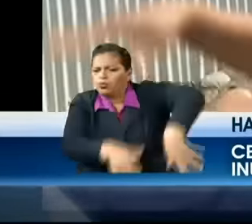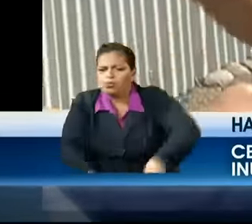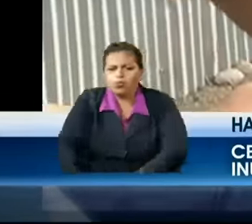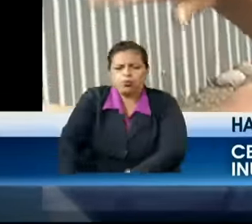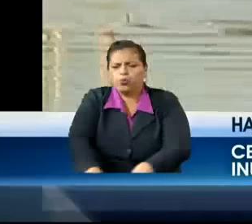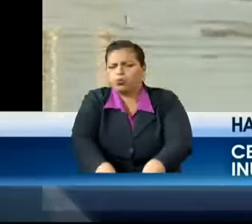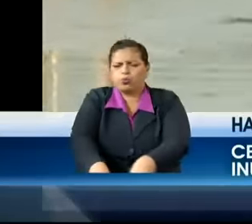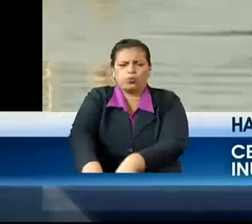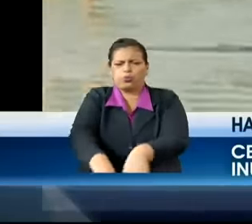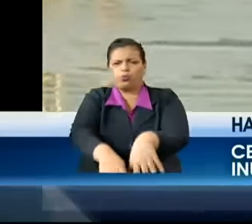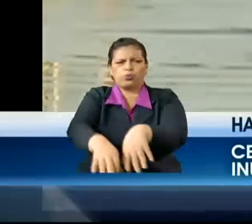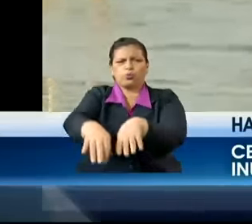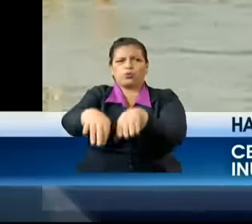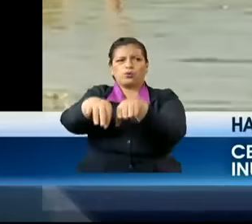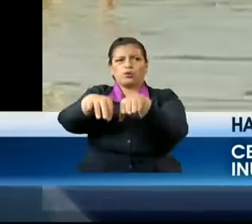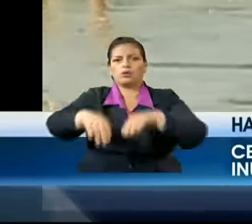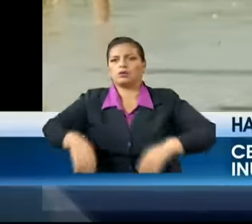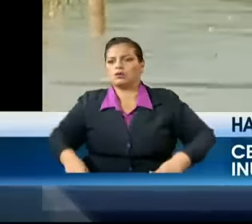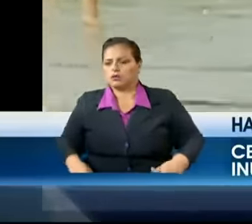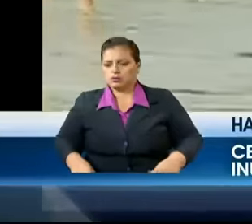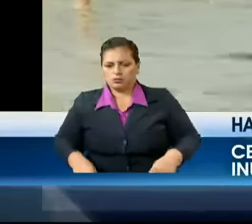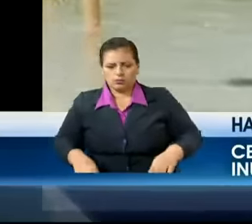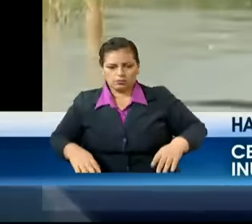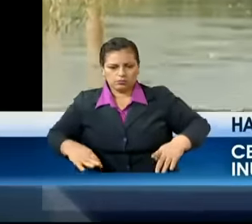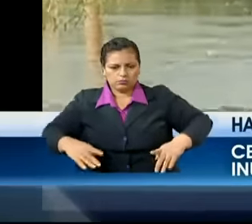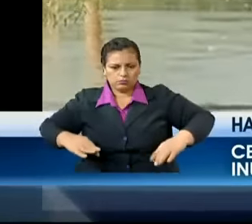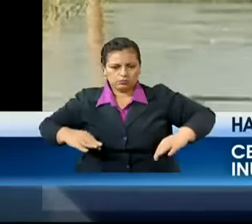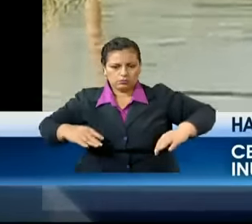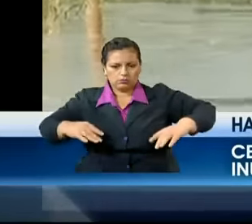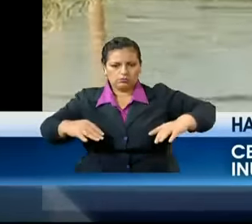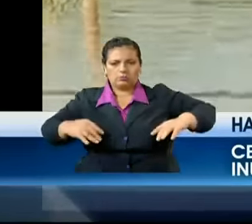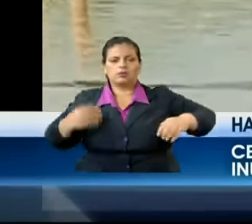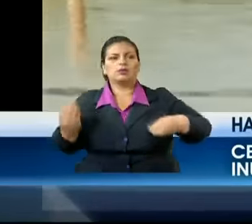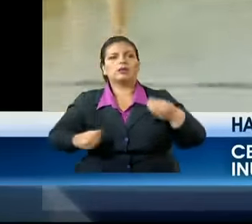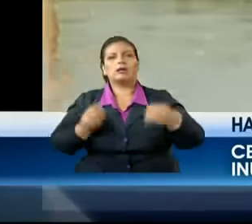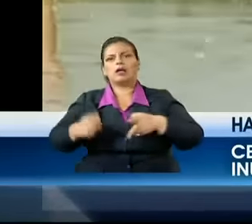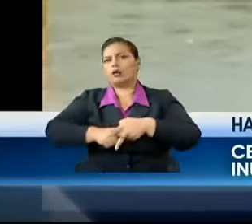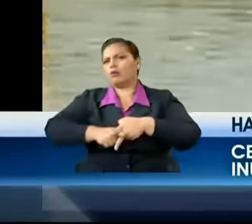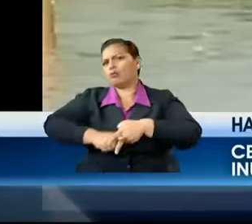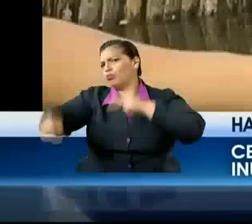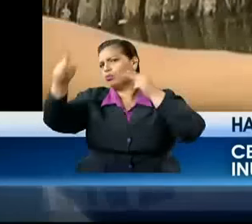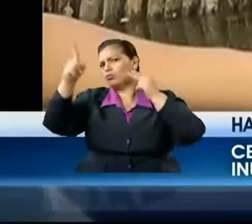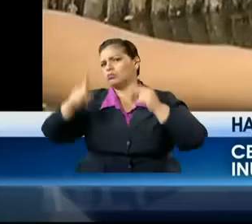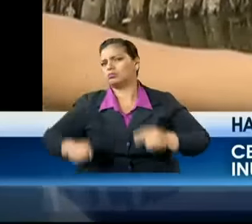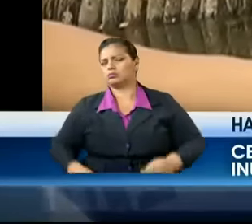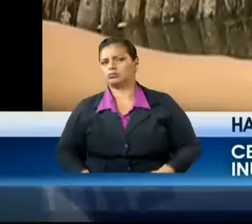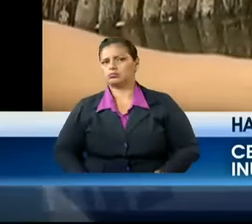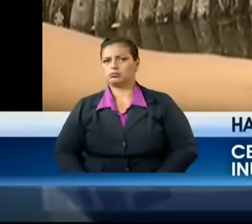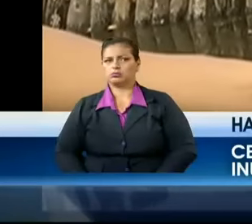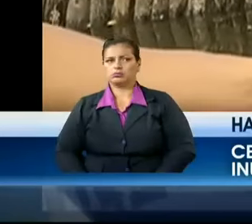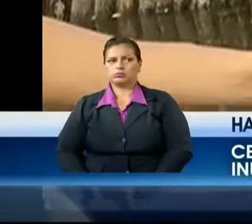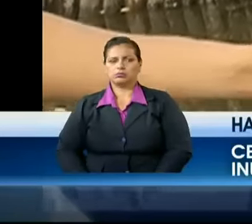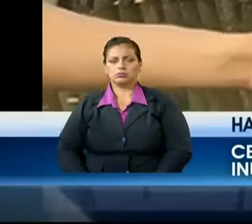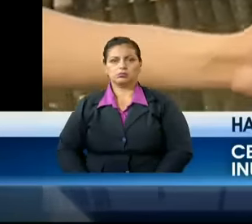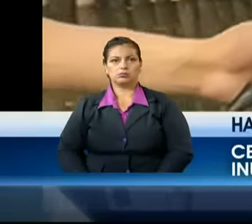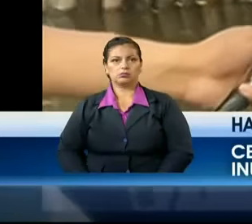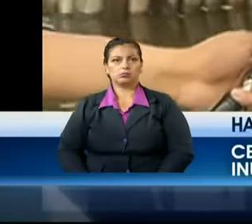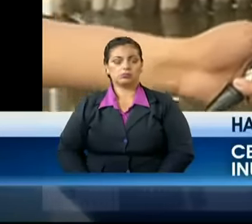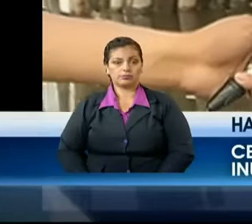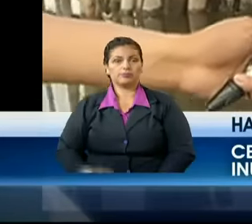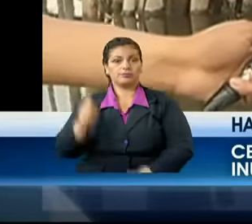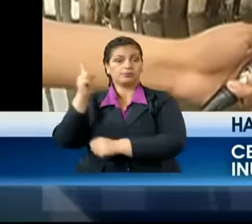fue alzándose, ya subiéndole. Tuvimos que salir, pues, como quiera, antes que se caigan los puentes. El año pasado no, se llenó hasta por aquí,